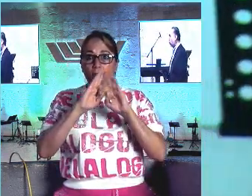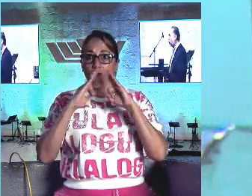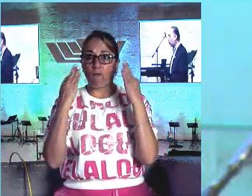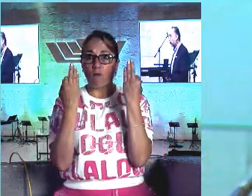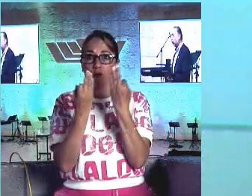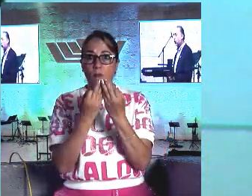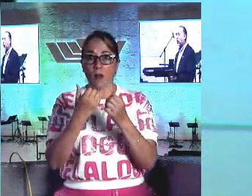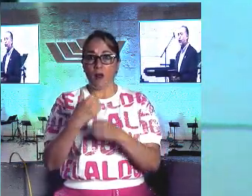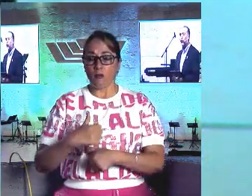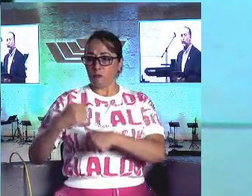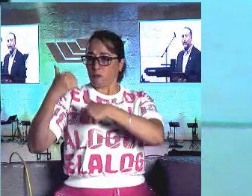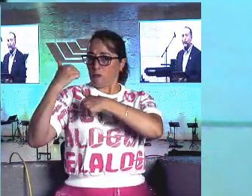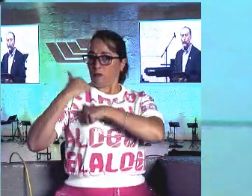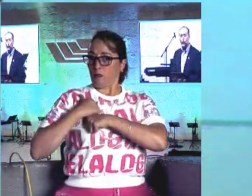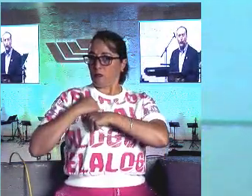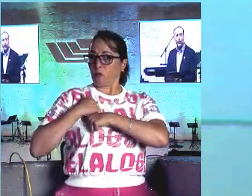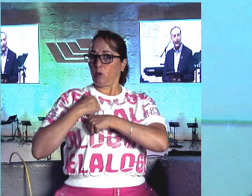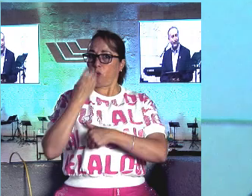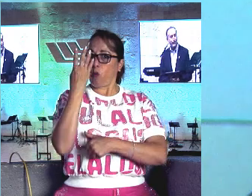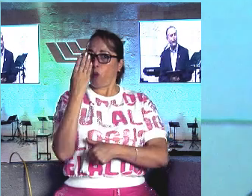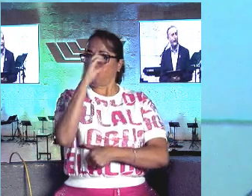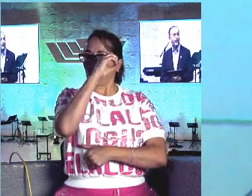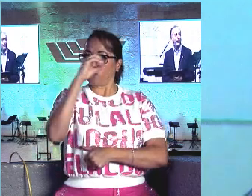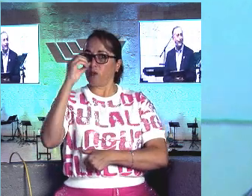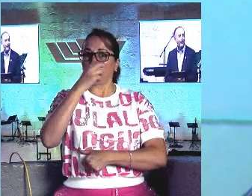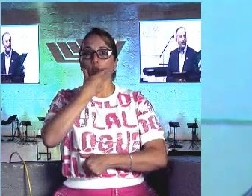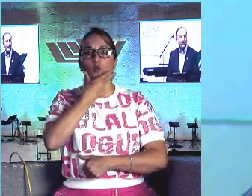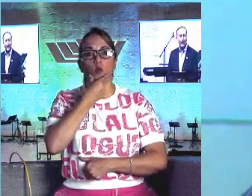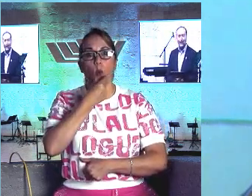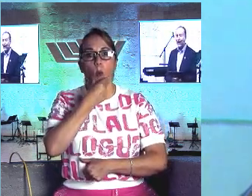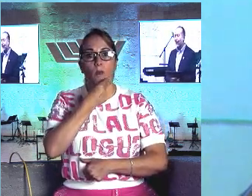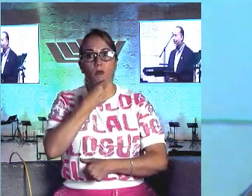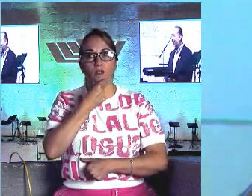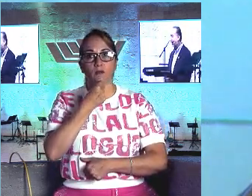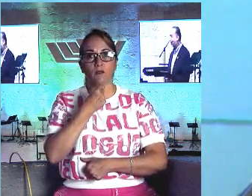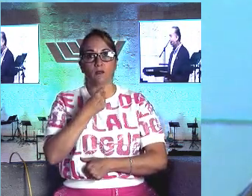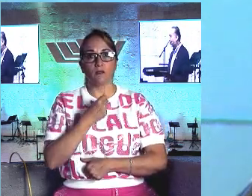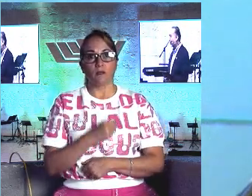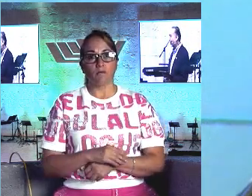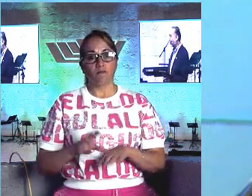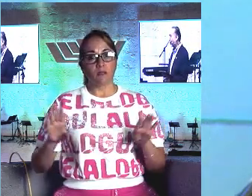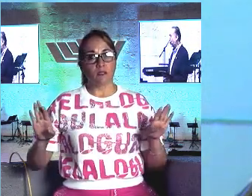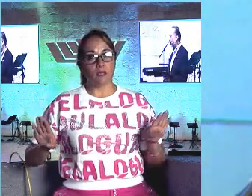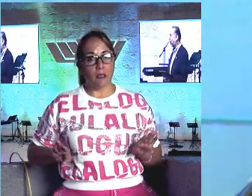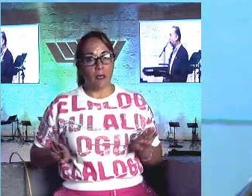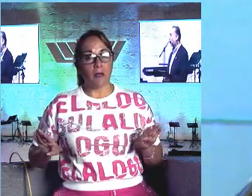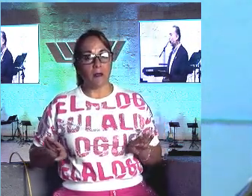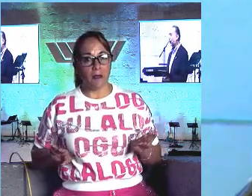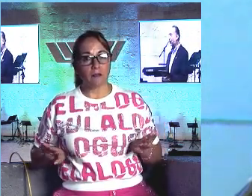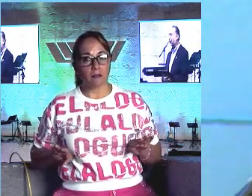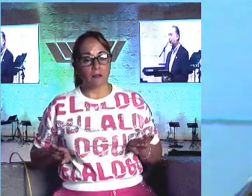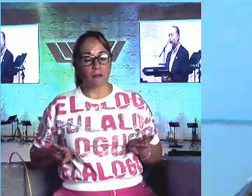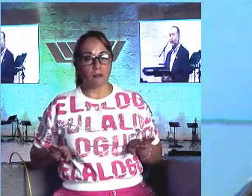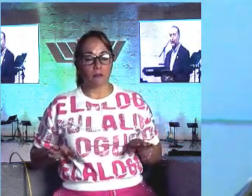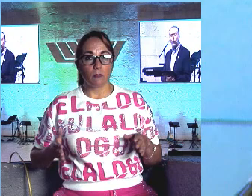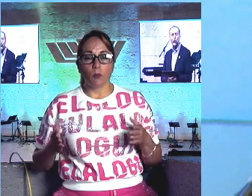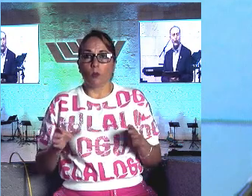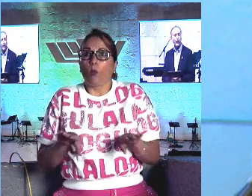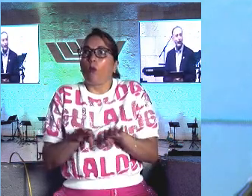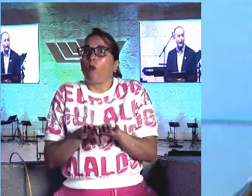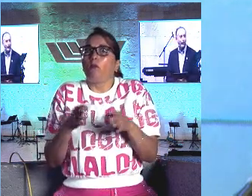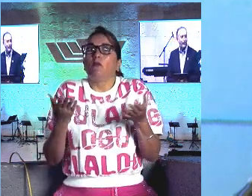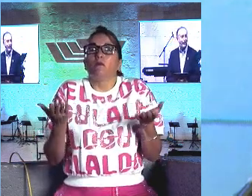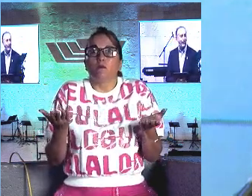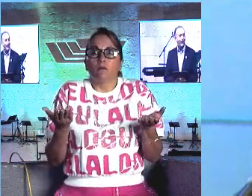con 400 hombres de tales características? Si hubiera llamado a su departamento de recursos